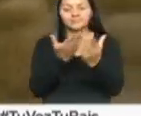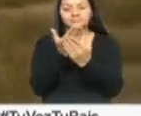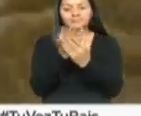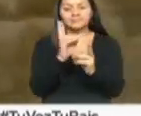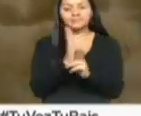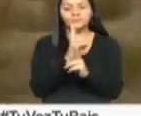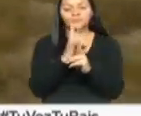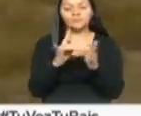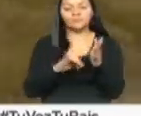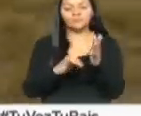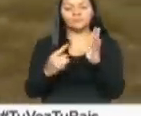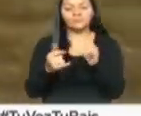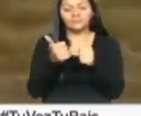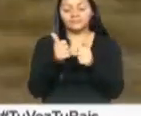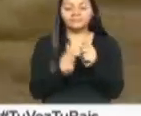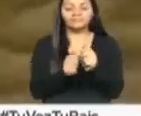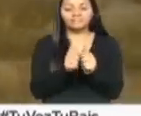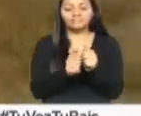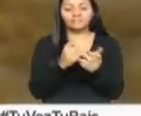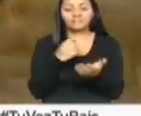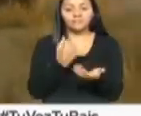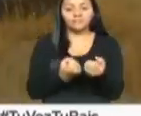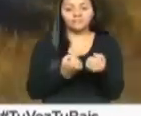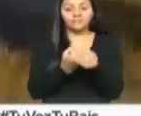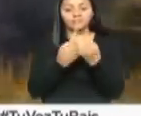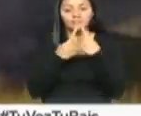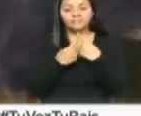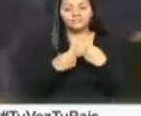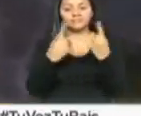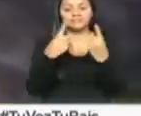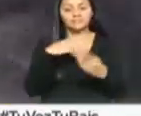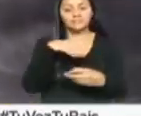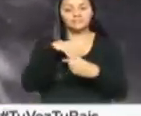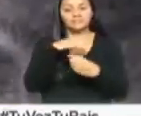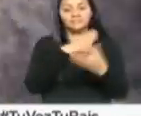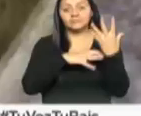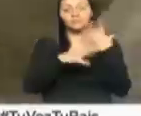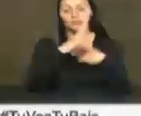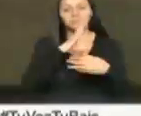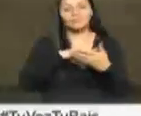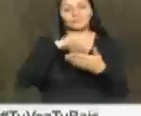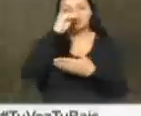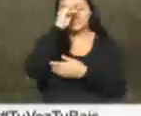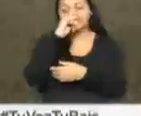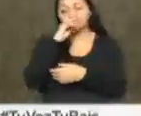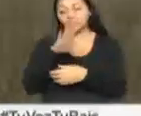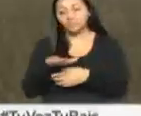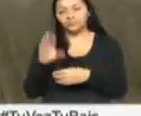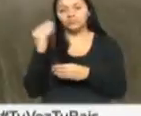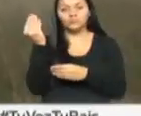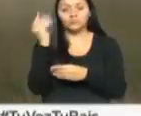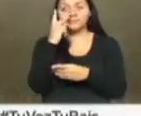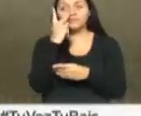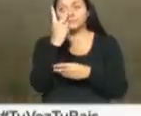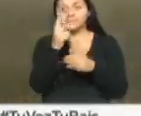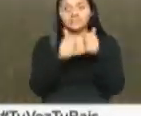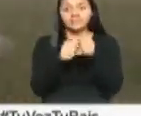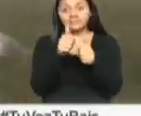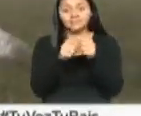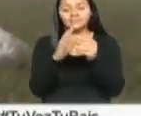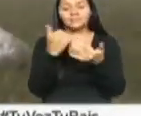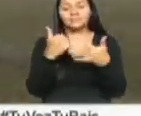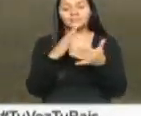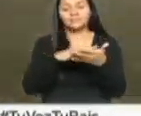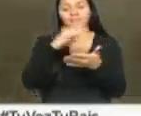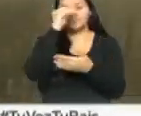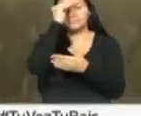de tecnologías digitales, aportando a la difusión de contenidos históricos mezclados con elementos mitológicos interpretados